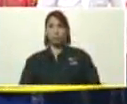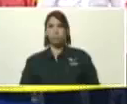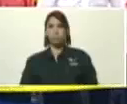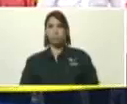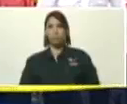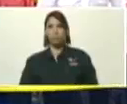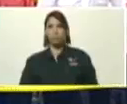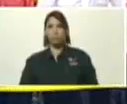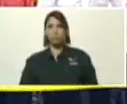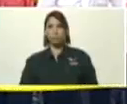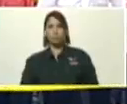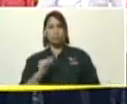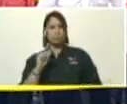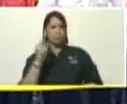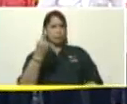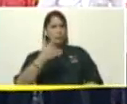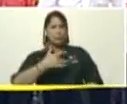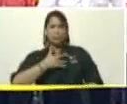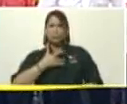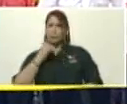Y en primer lugar se sintió